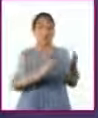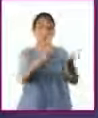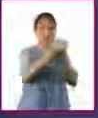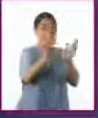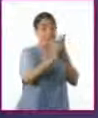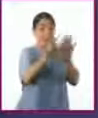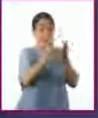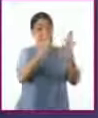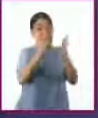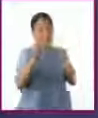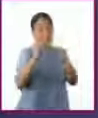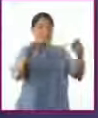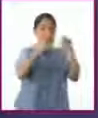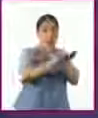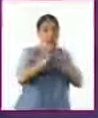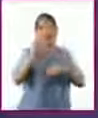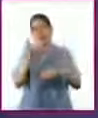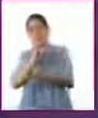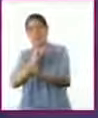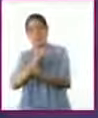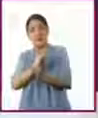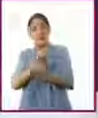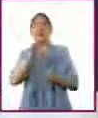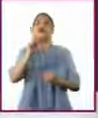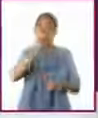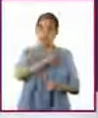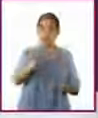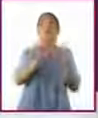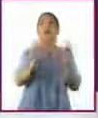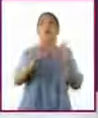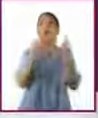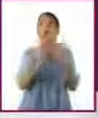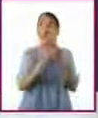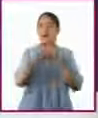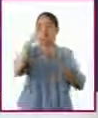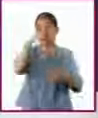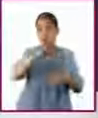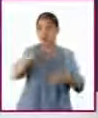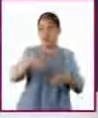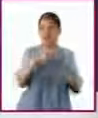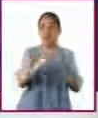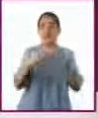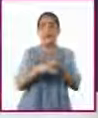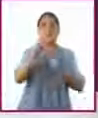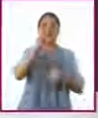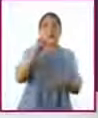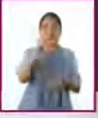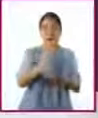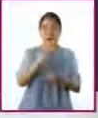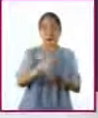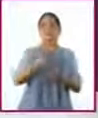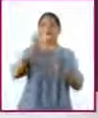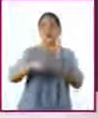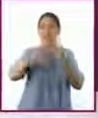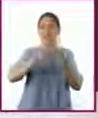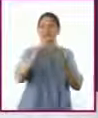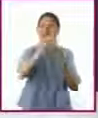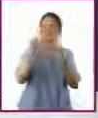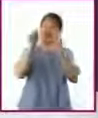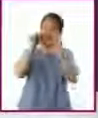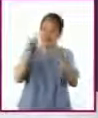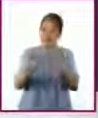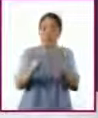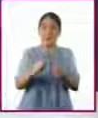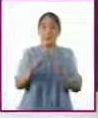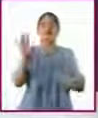virtual hay formas de organizar el material. Vayamos a ver el siguiente video y pongan mucha atención,